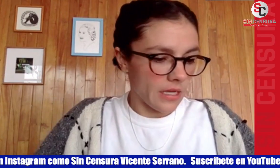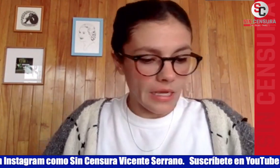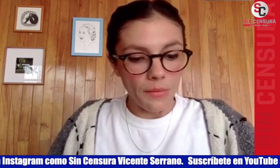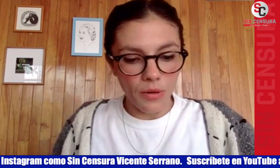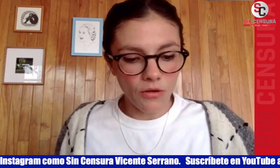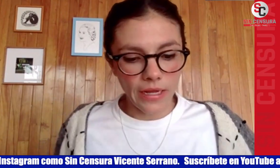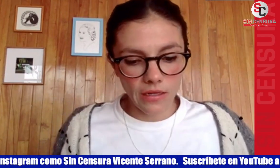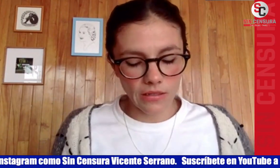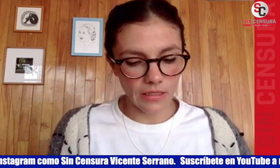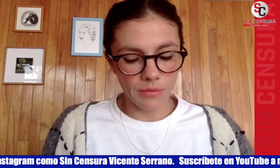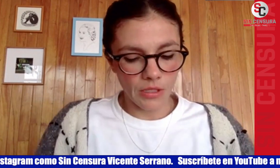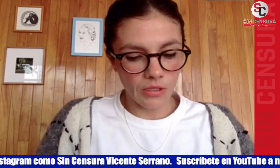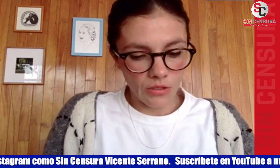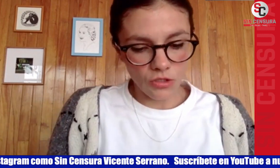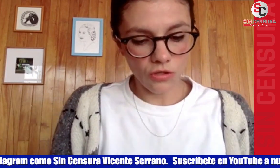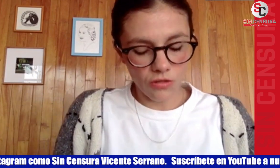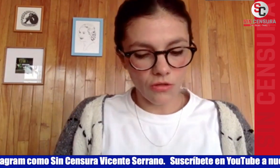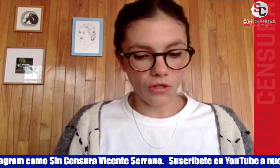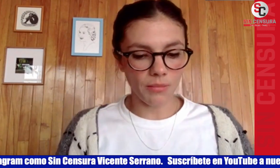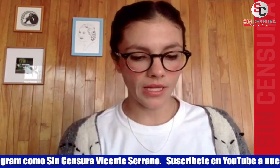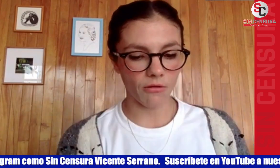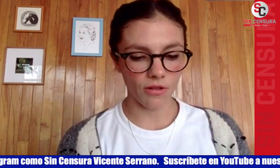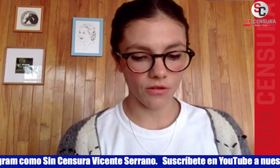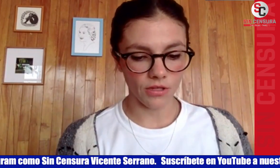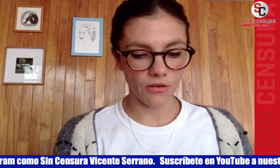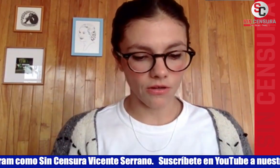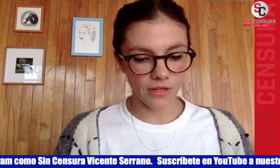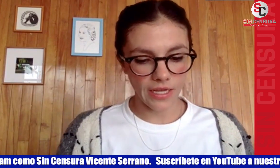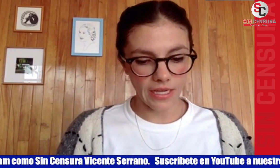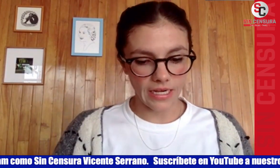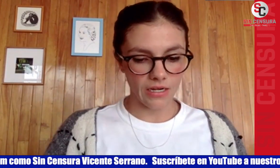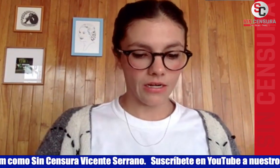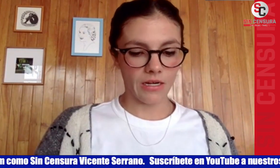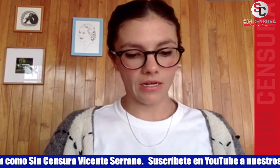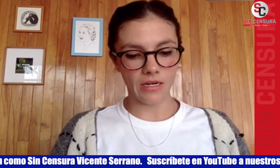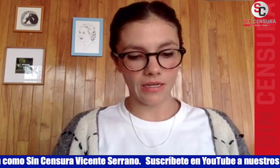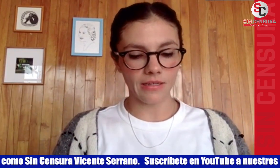es. Bueno, estoy totalmente de acuerdo contigo. Creo que